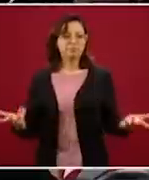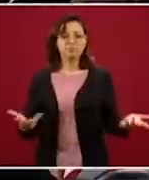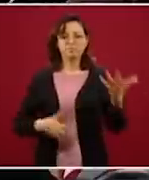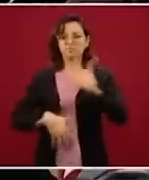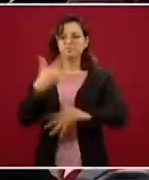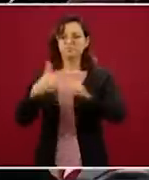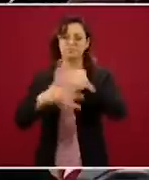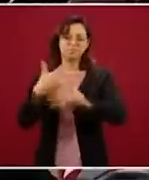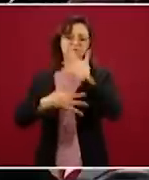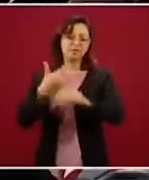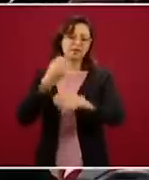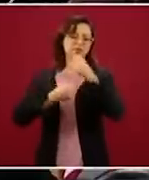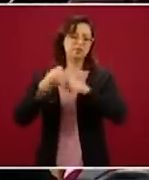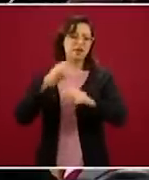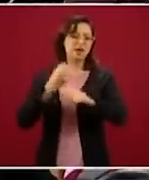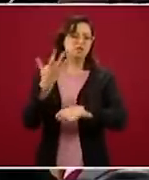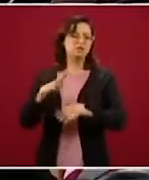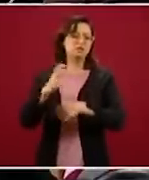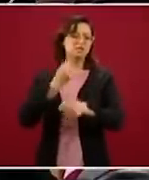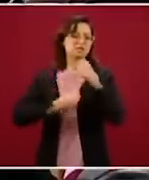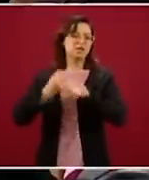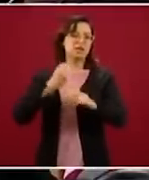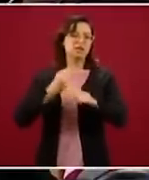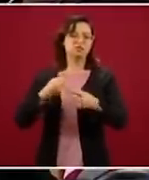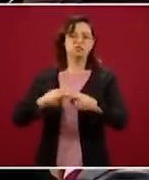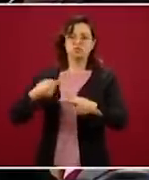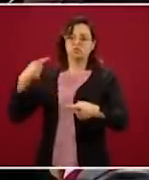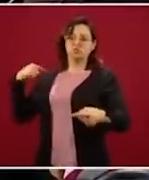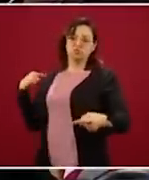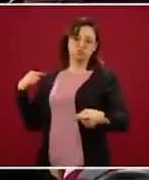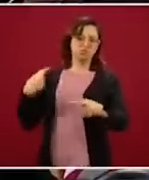15 años, 10 años a la fecha,